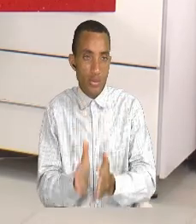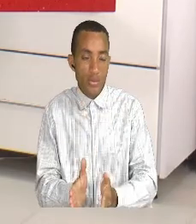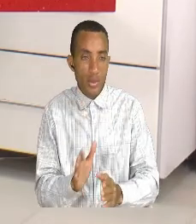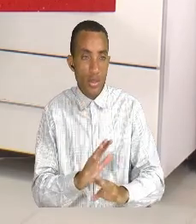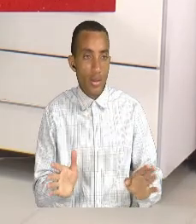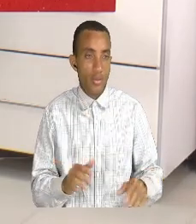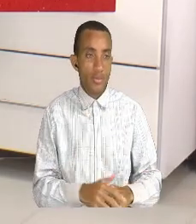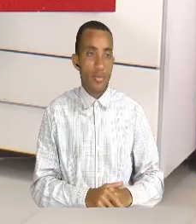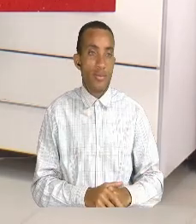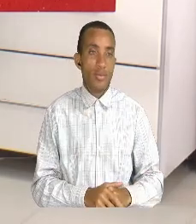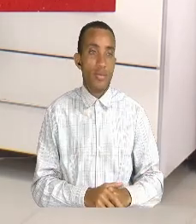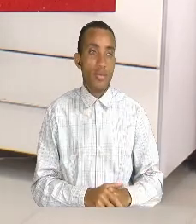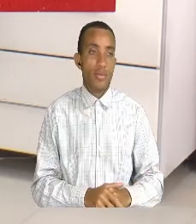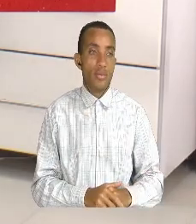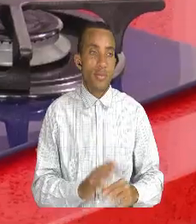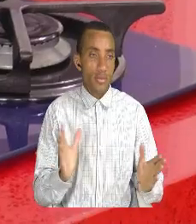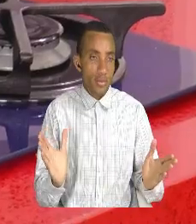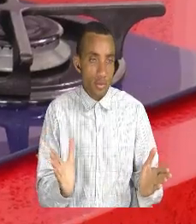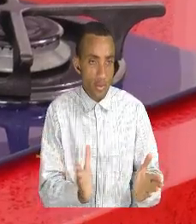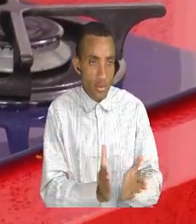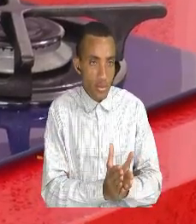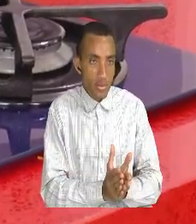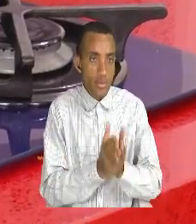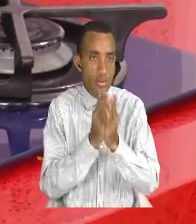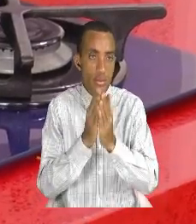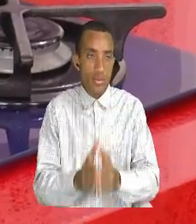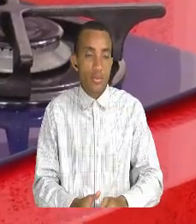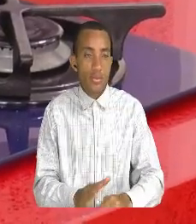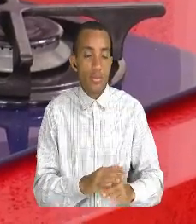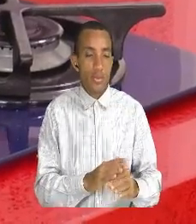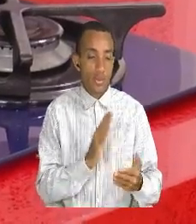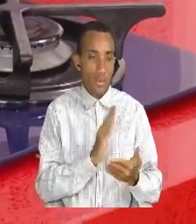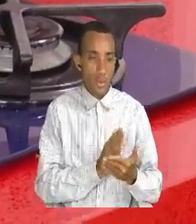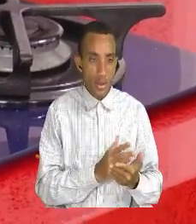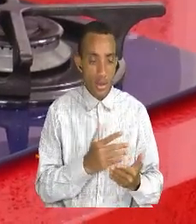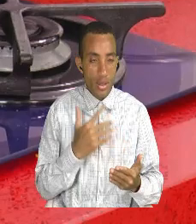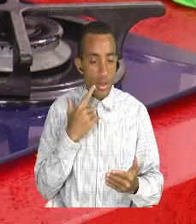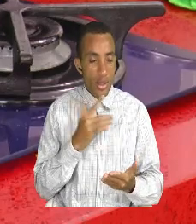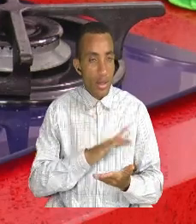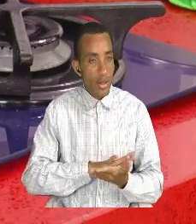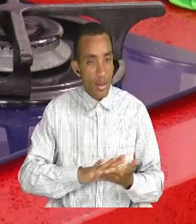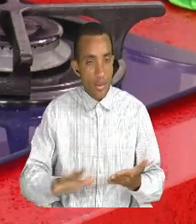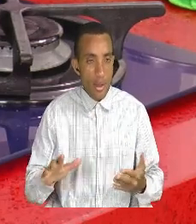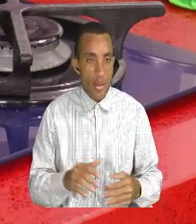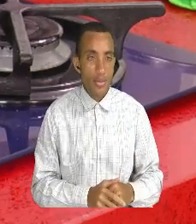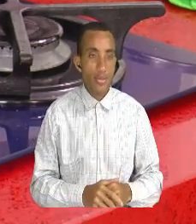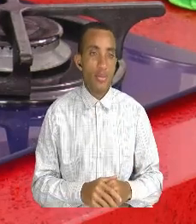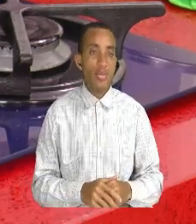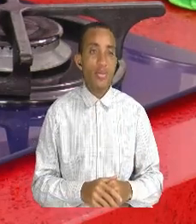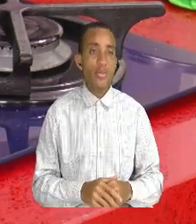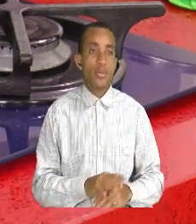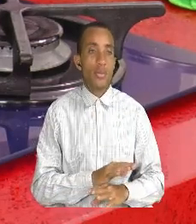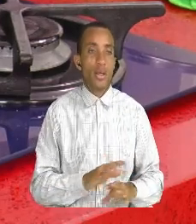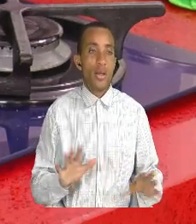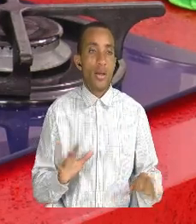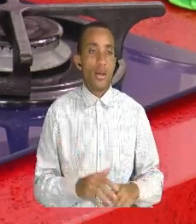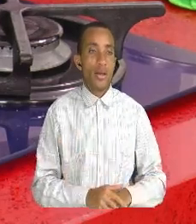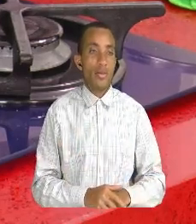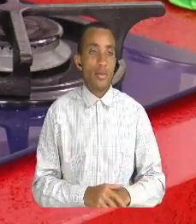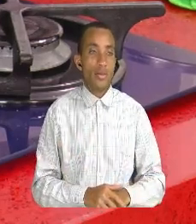perfecto. Y la idea es limpiar nuestro cuchillo automáticamente, que la tabla quede limpia. Listo. Entonces, aquí tenemos, y ya aquí está